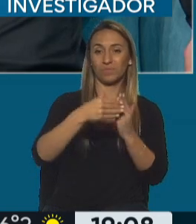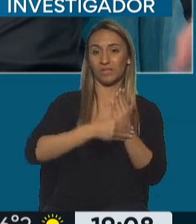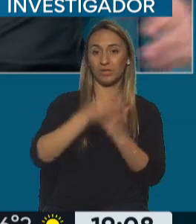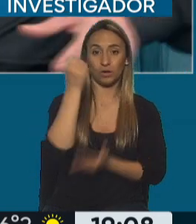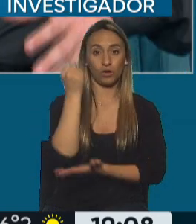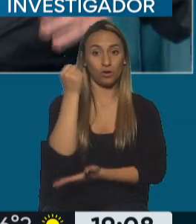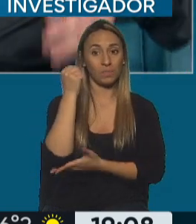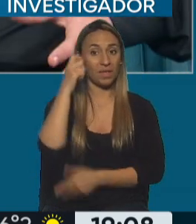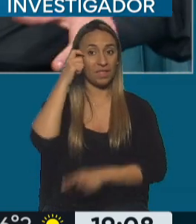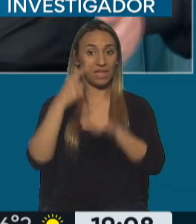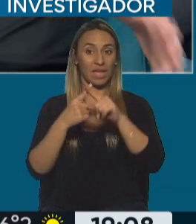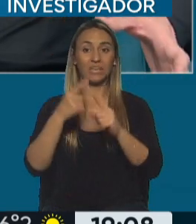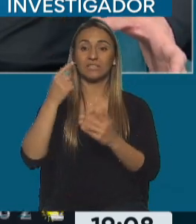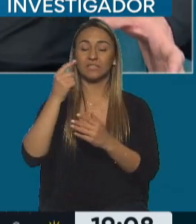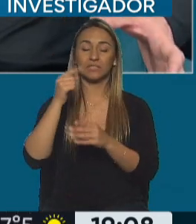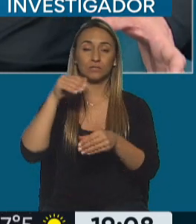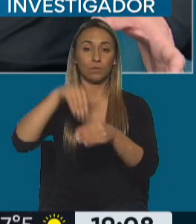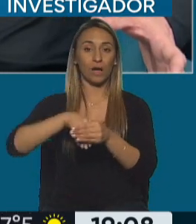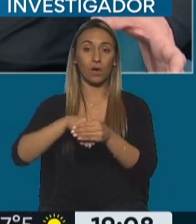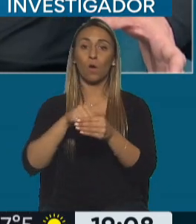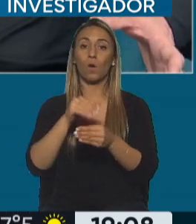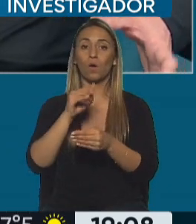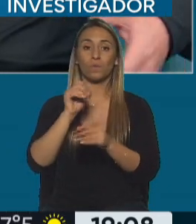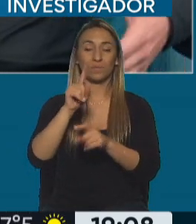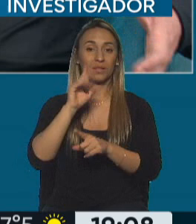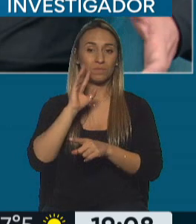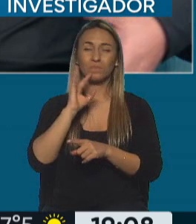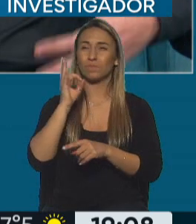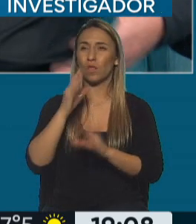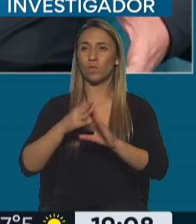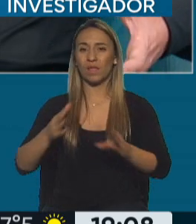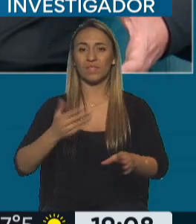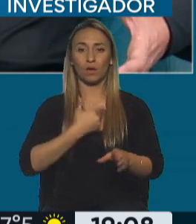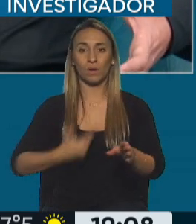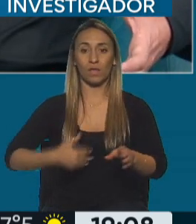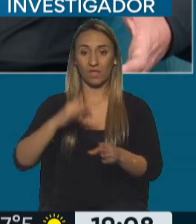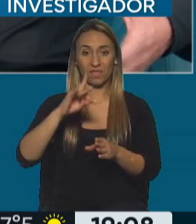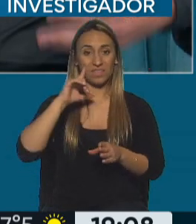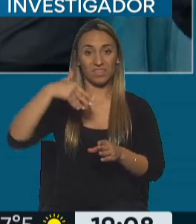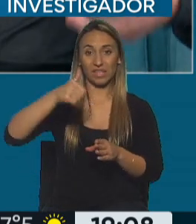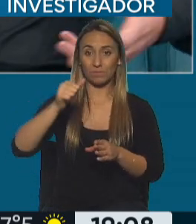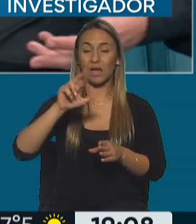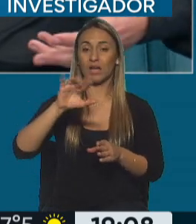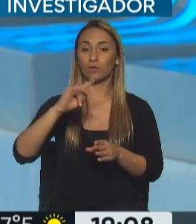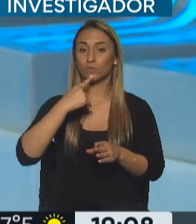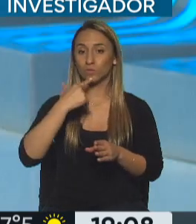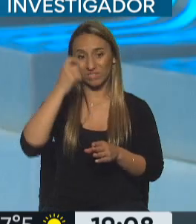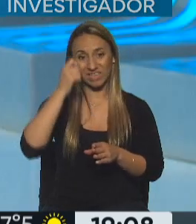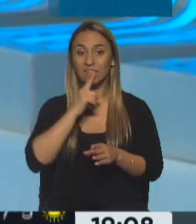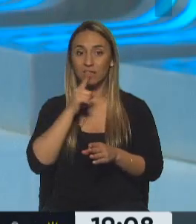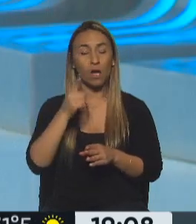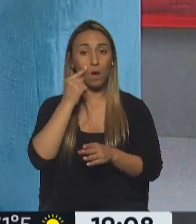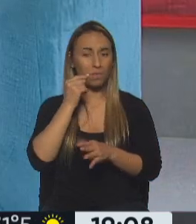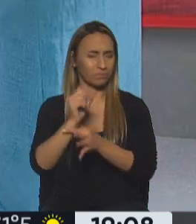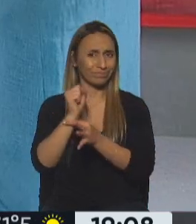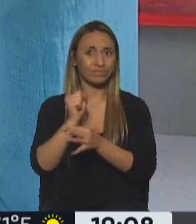Por supuesto, el ministro de Economía del periodo de Dilma Rousseff, Levy, era un tipo de los mercados. Digo, lo que está pasando es que la